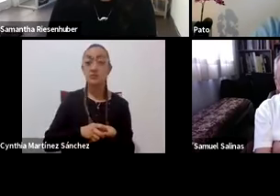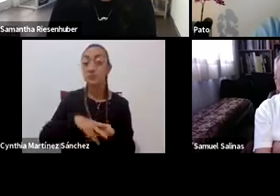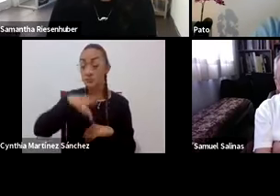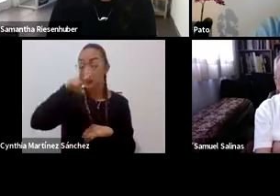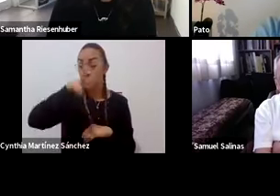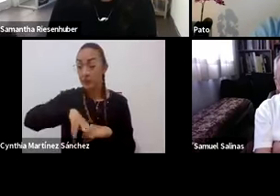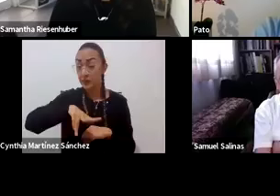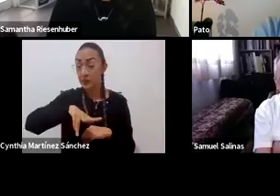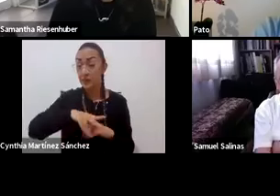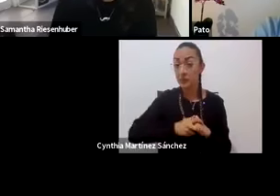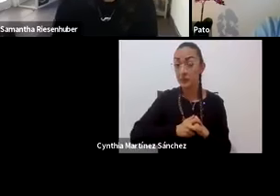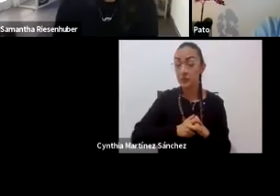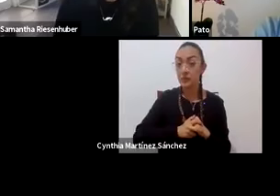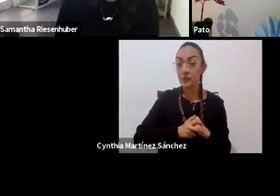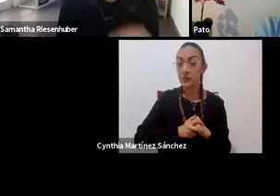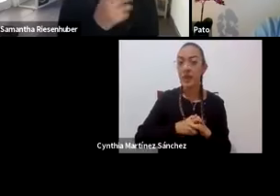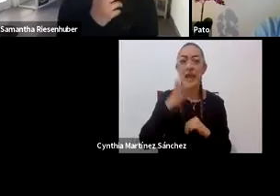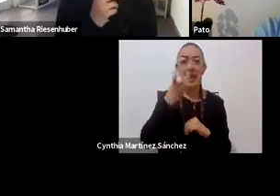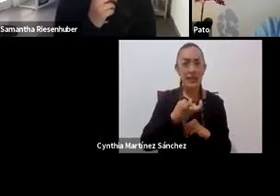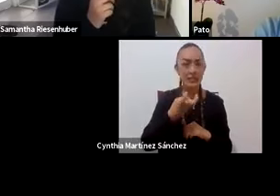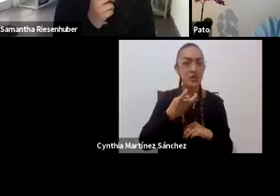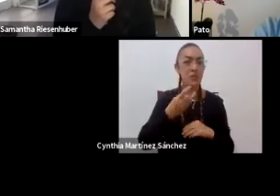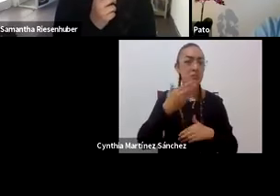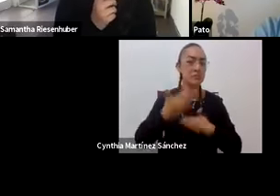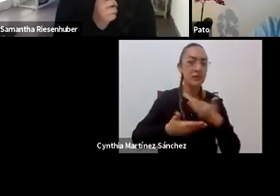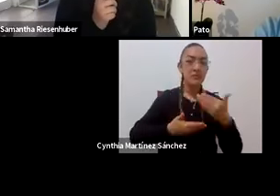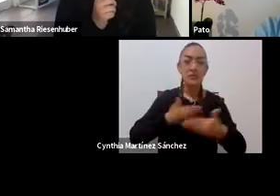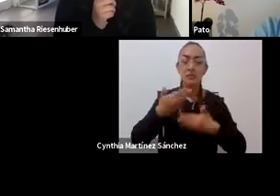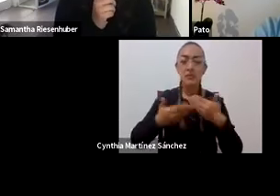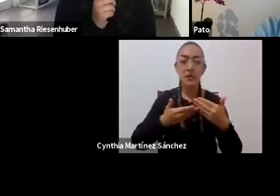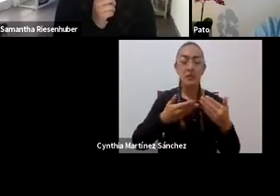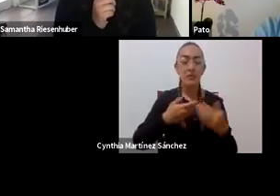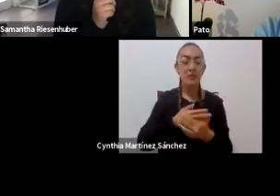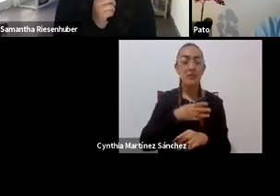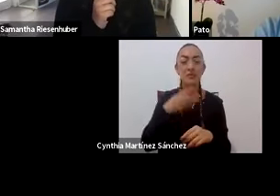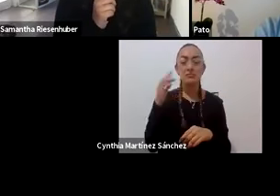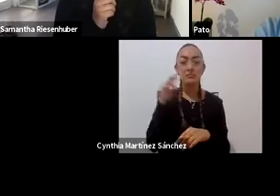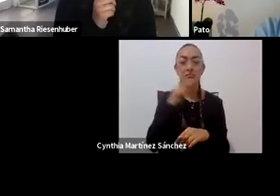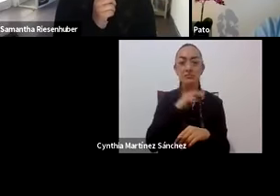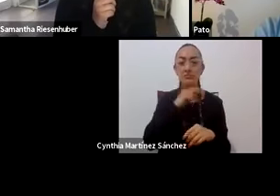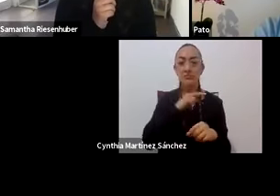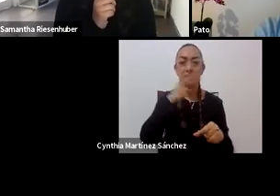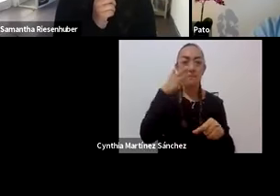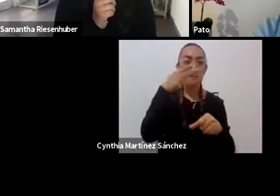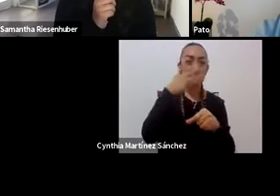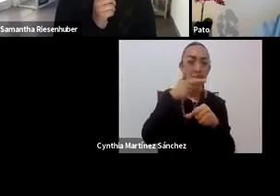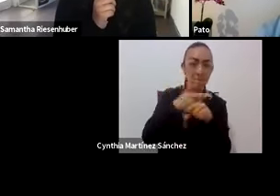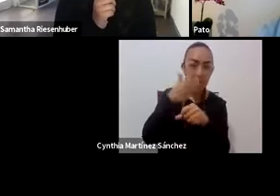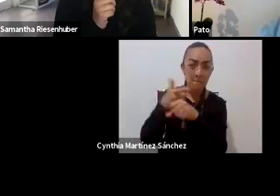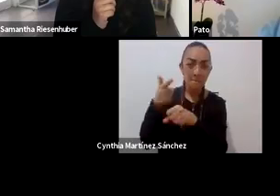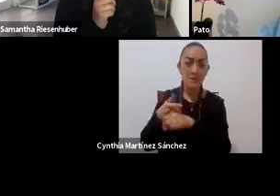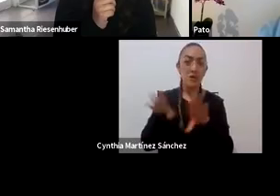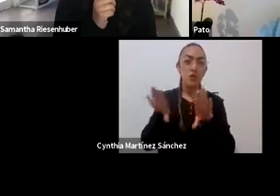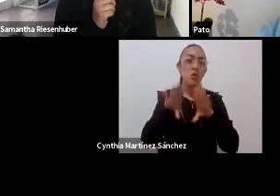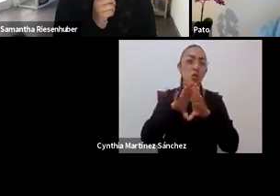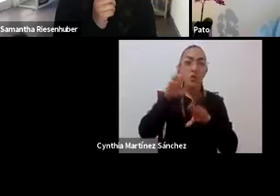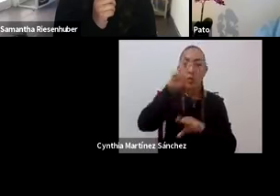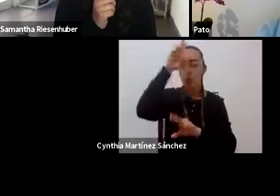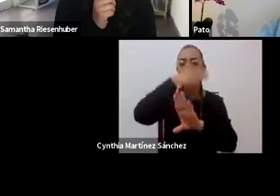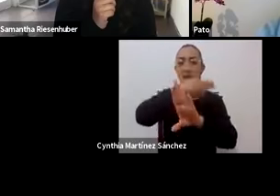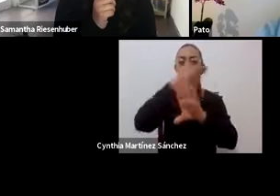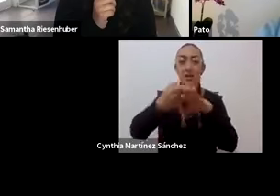¿no? Ver justo estos procesos de normalización, no de muchos tipos de violencia, ¿no? O sea, estas